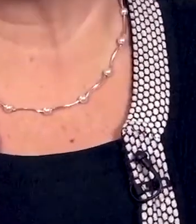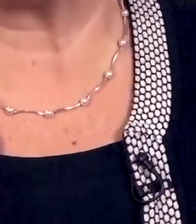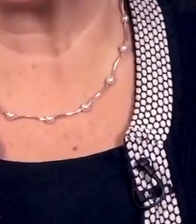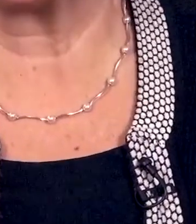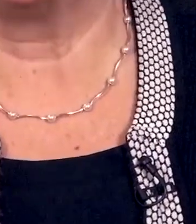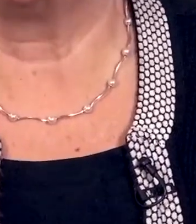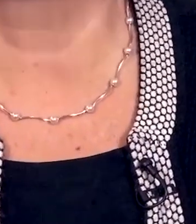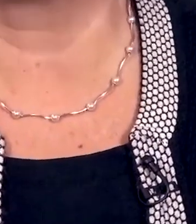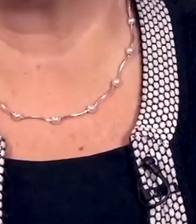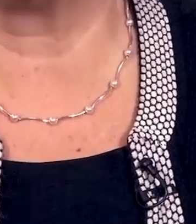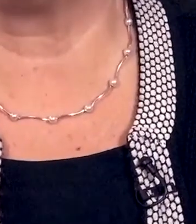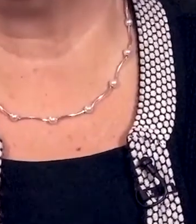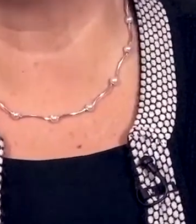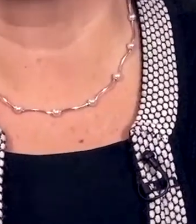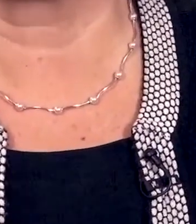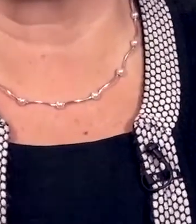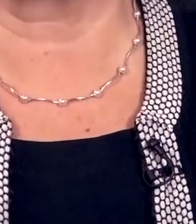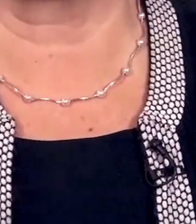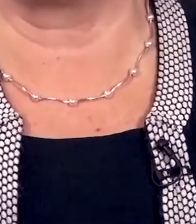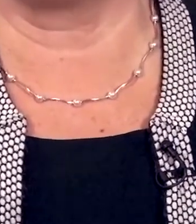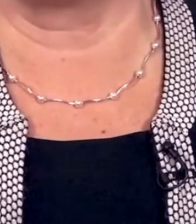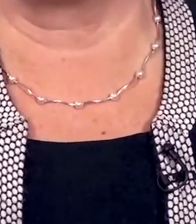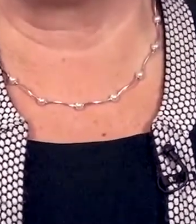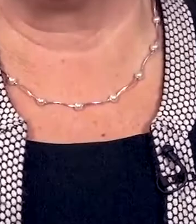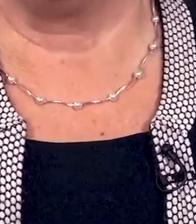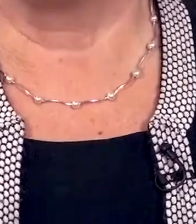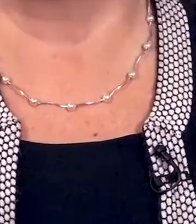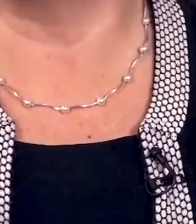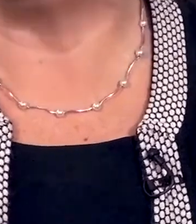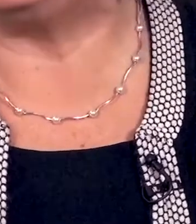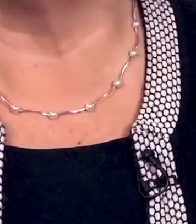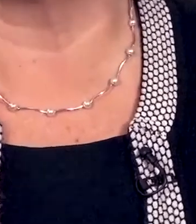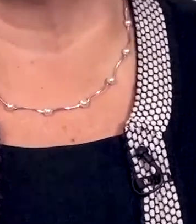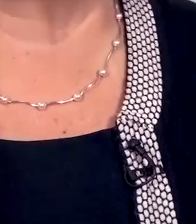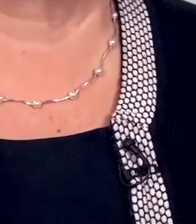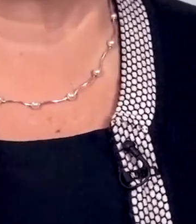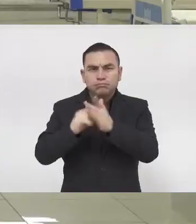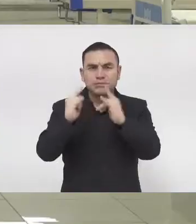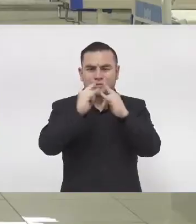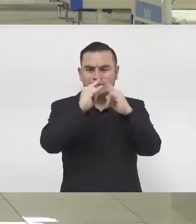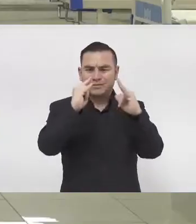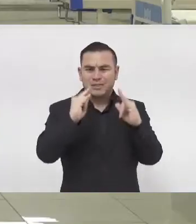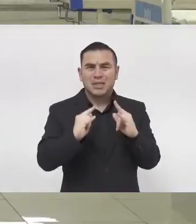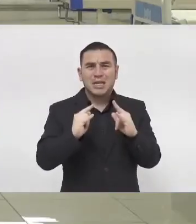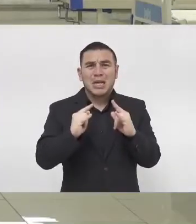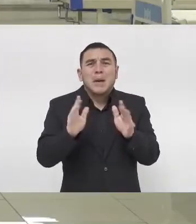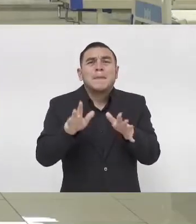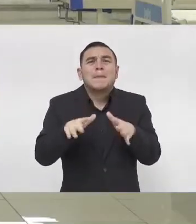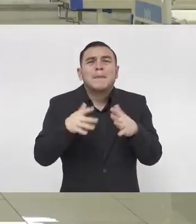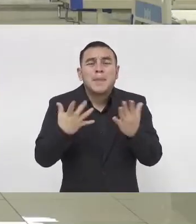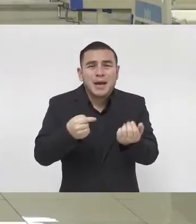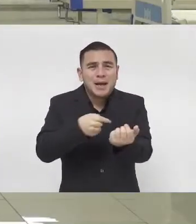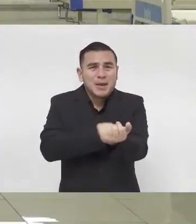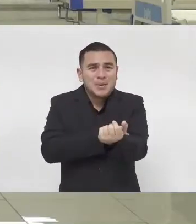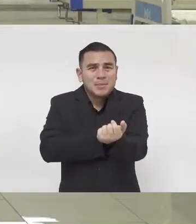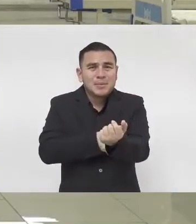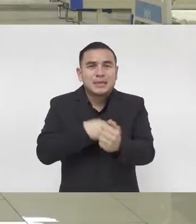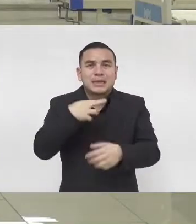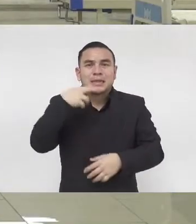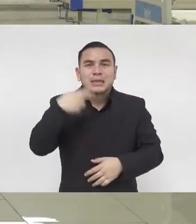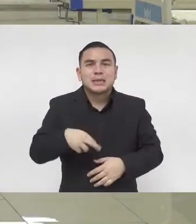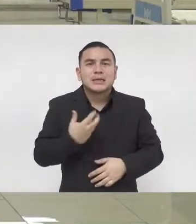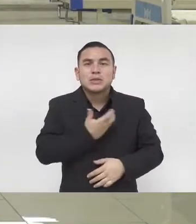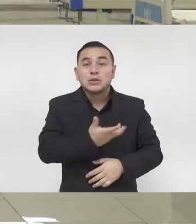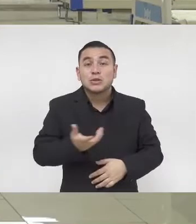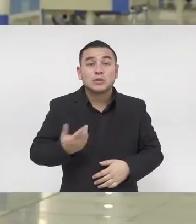y la alta comisionada de la onu para los derechos humanos michelle bachelet criticó al gobierno salvadoreño por la respuesta a